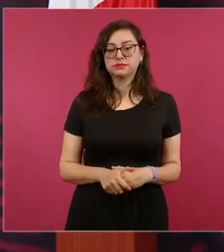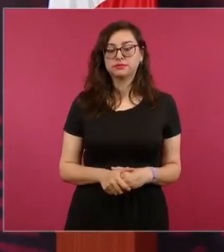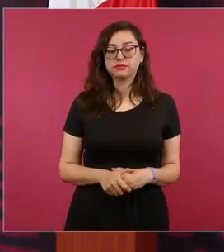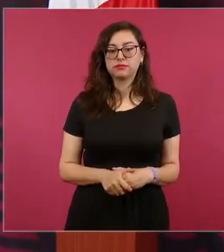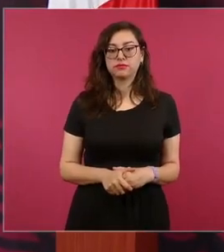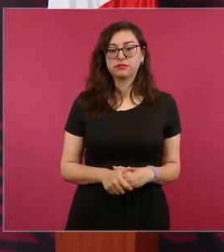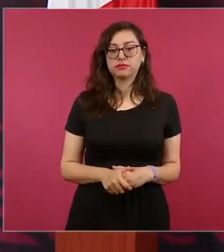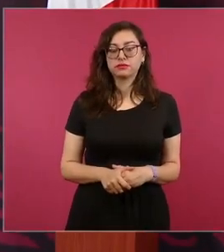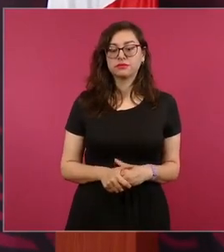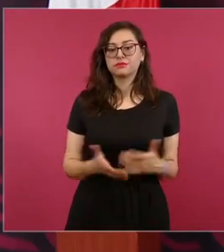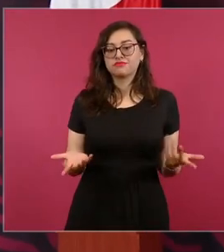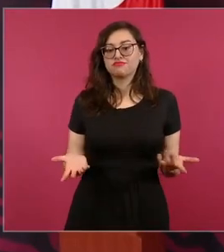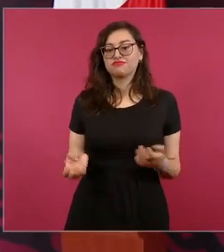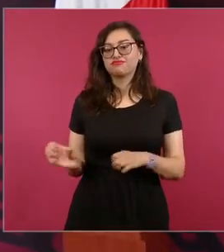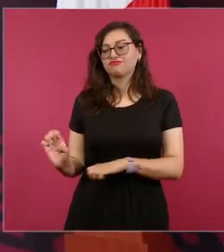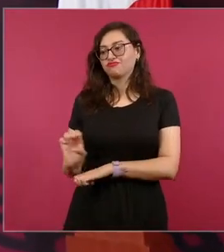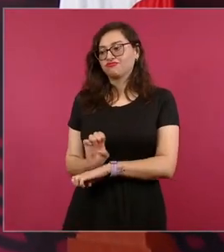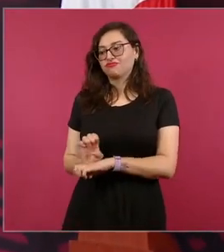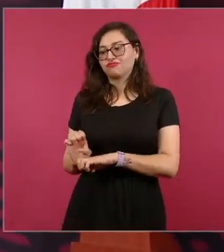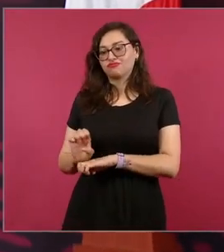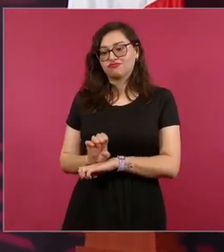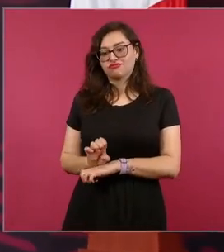de Ecuador,